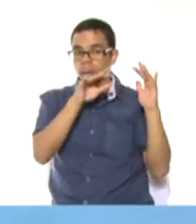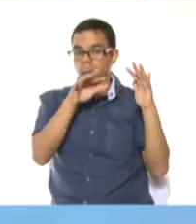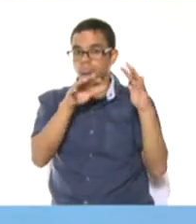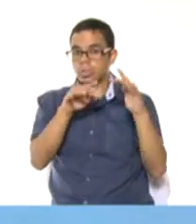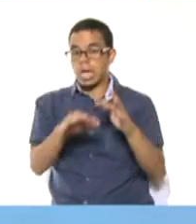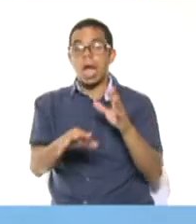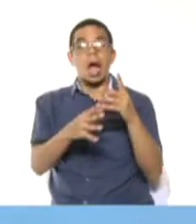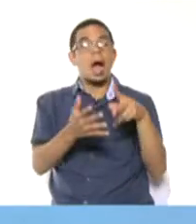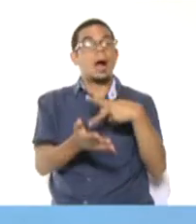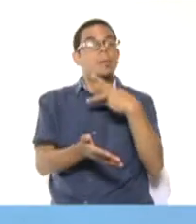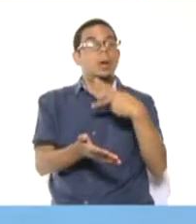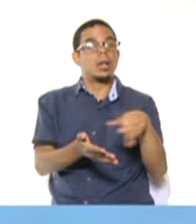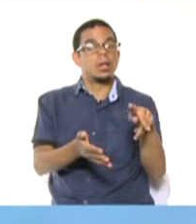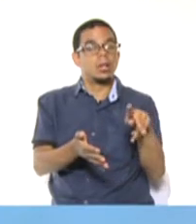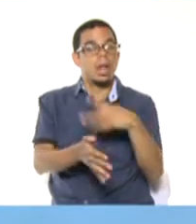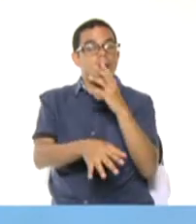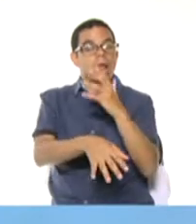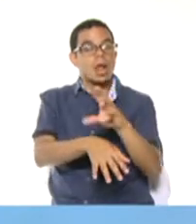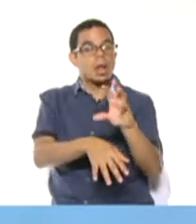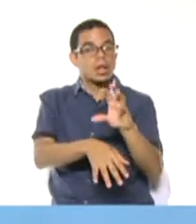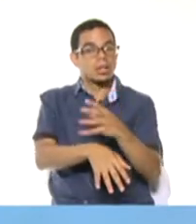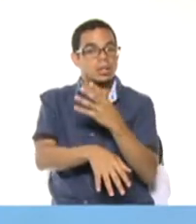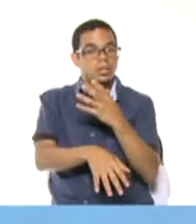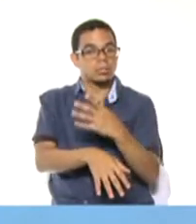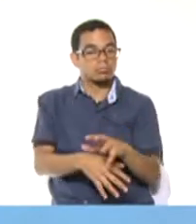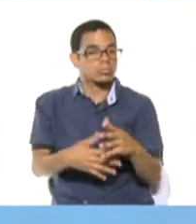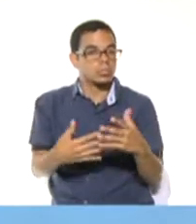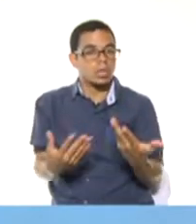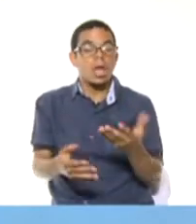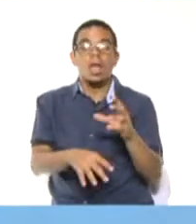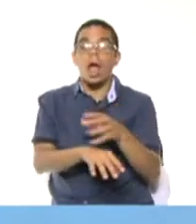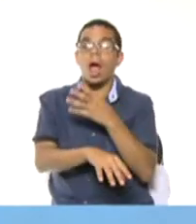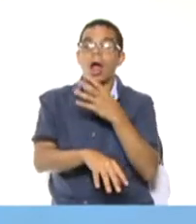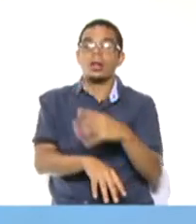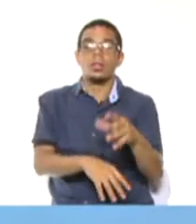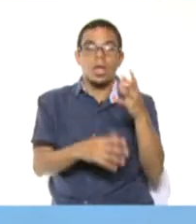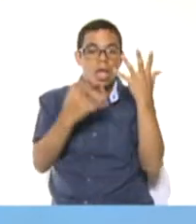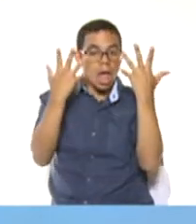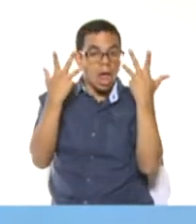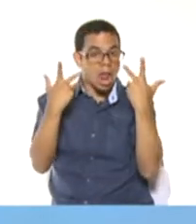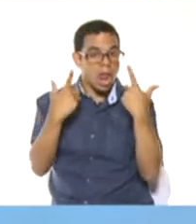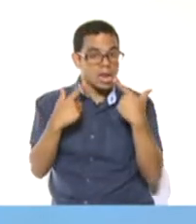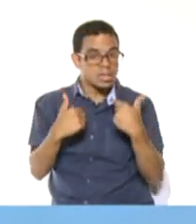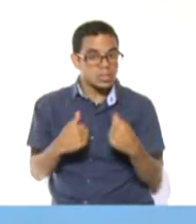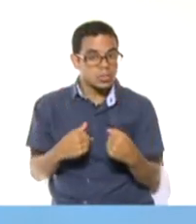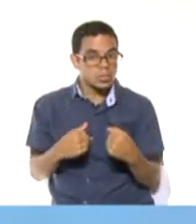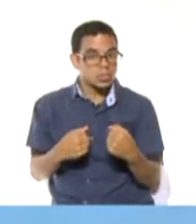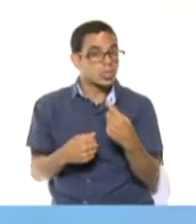baile todos juntos cantaremos sin parar. Que canta el león.